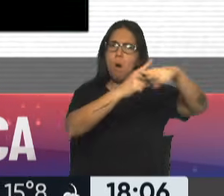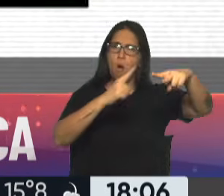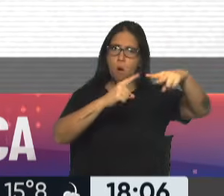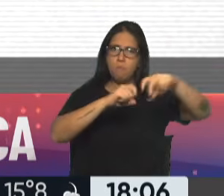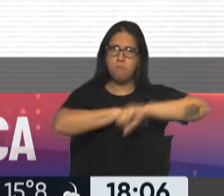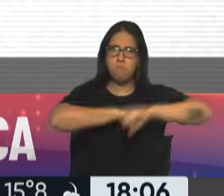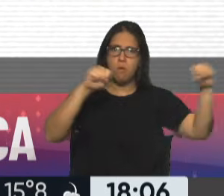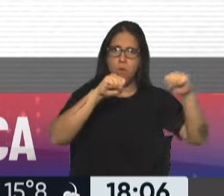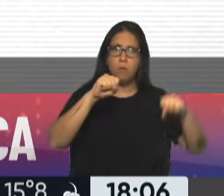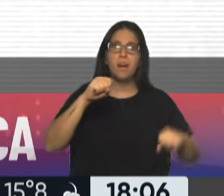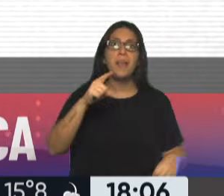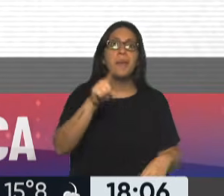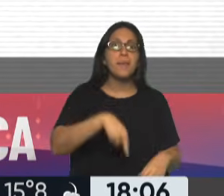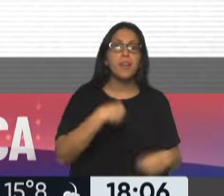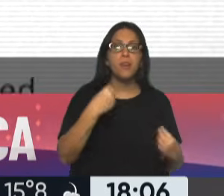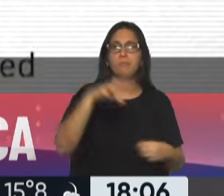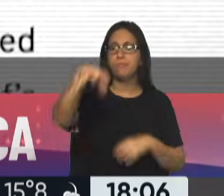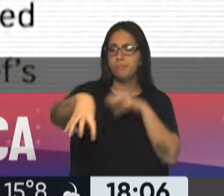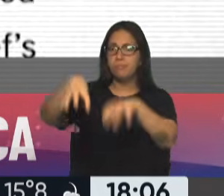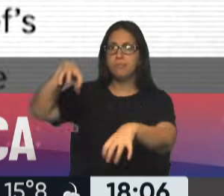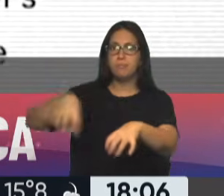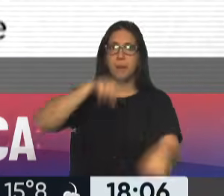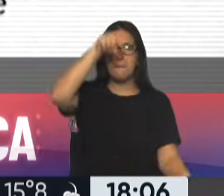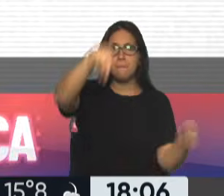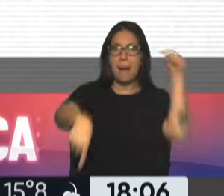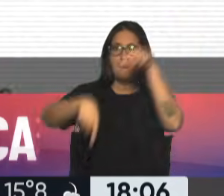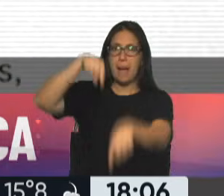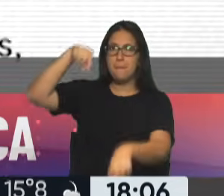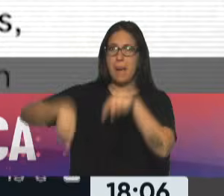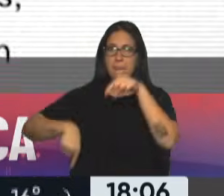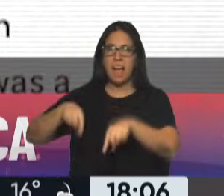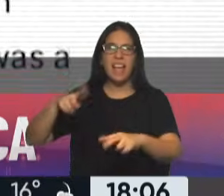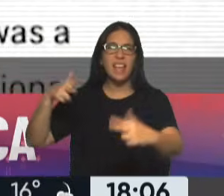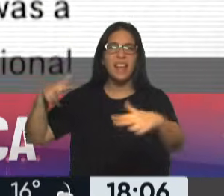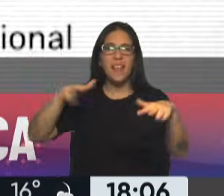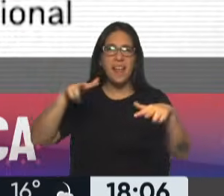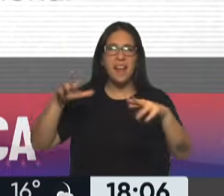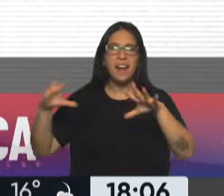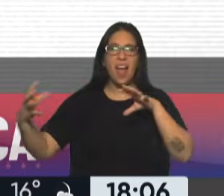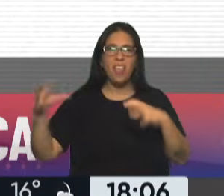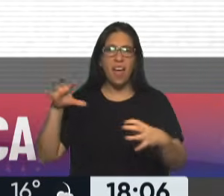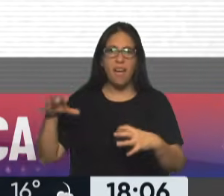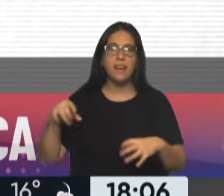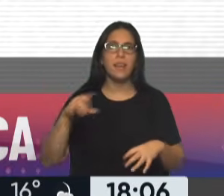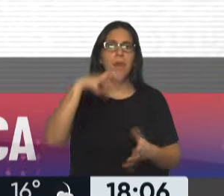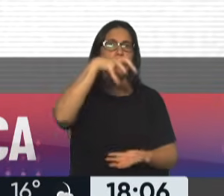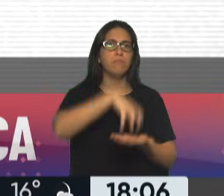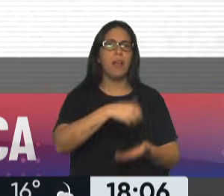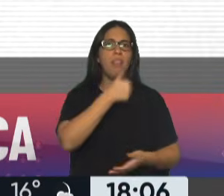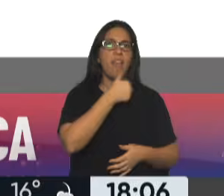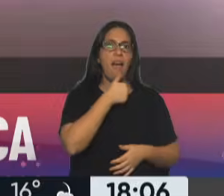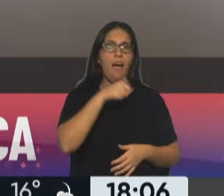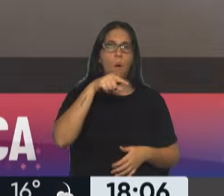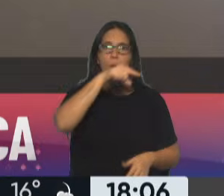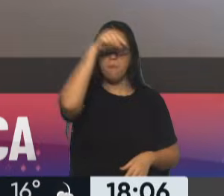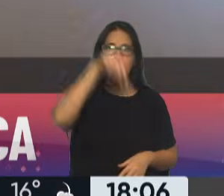Washington fueron ataques a sitios de misiles y radares iraníes y, según denuncia Teherán, a una planta de agua en la ciudad de